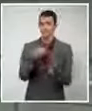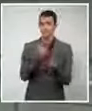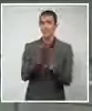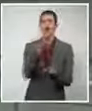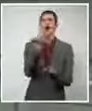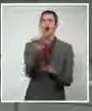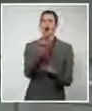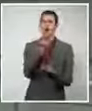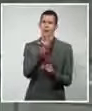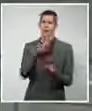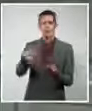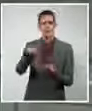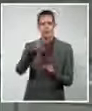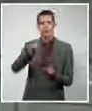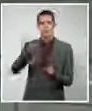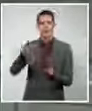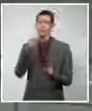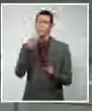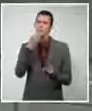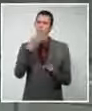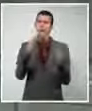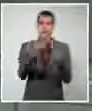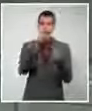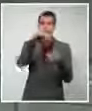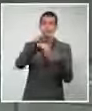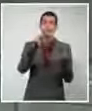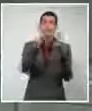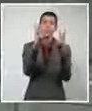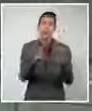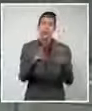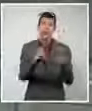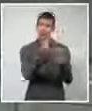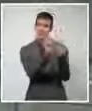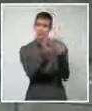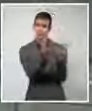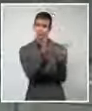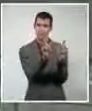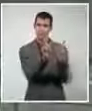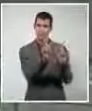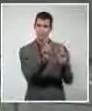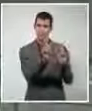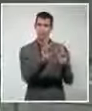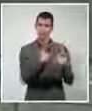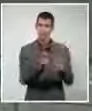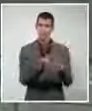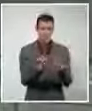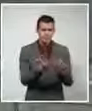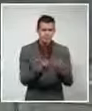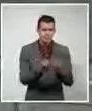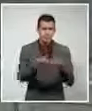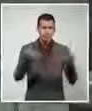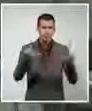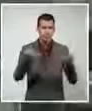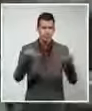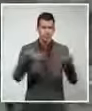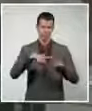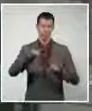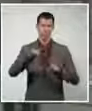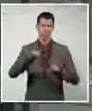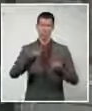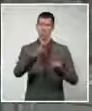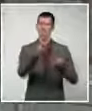portal de usuario, visualizaban un conteo inusual de sus recursos. Ante las quejas que los clientes nos han formulado, a todos hemos